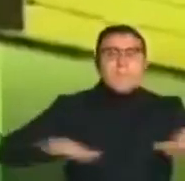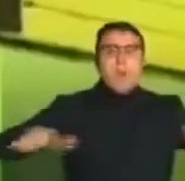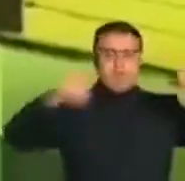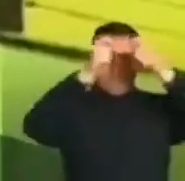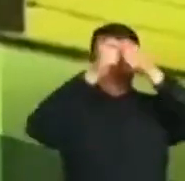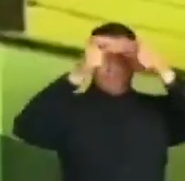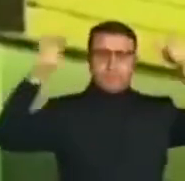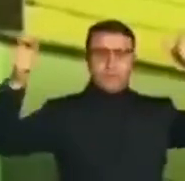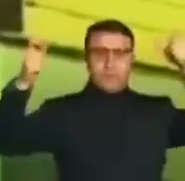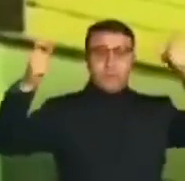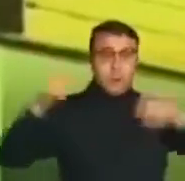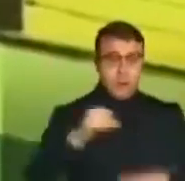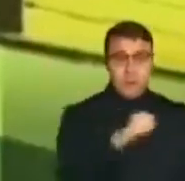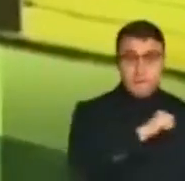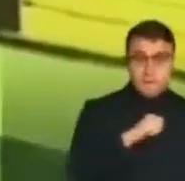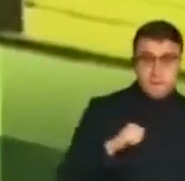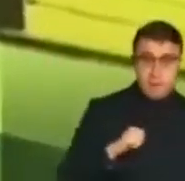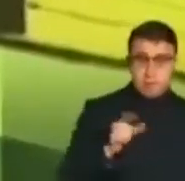no es privado.